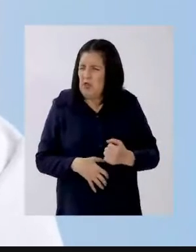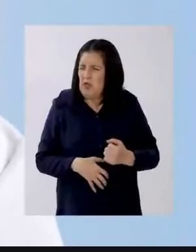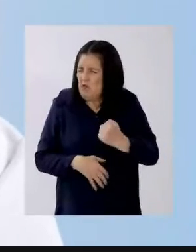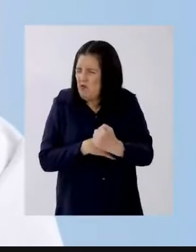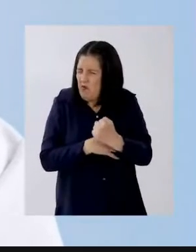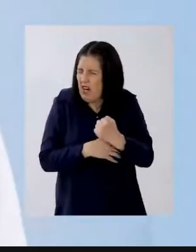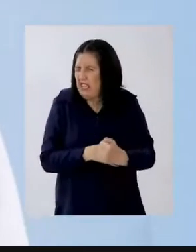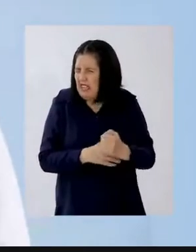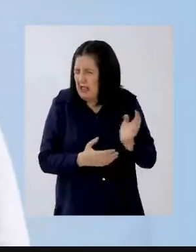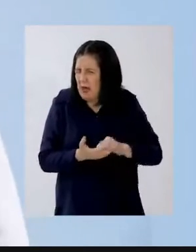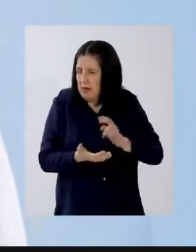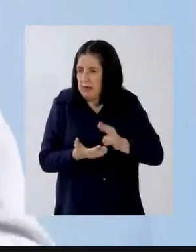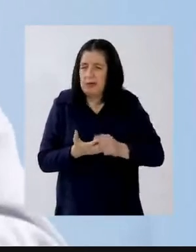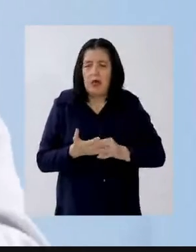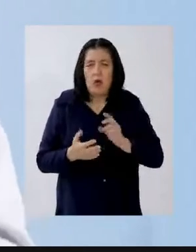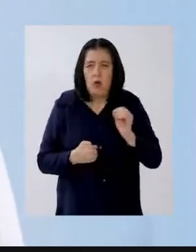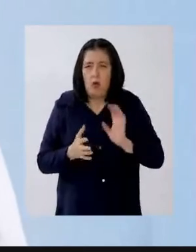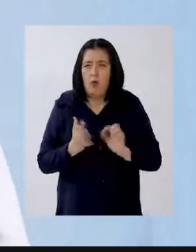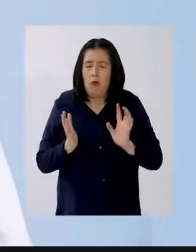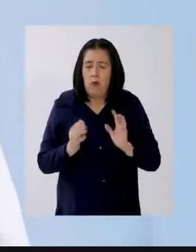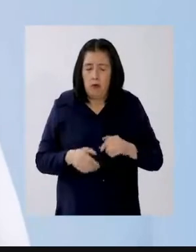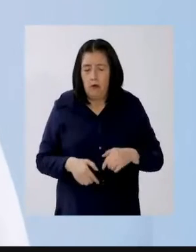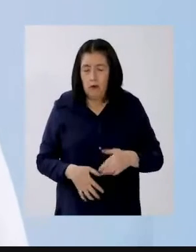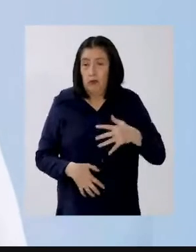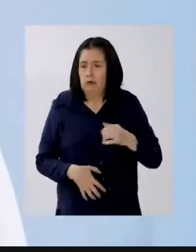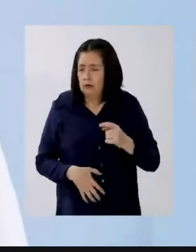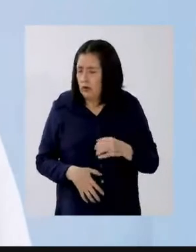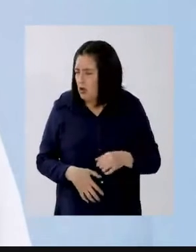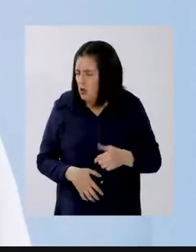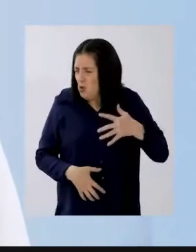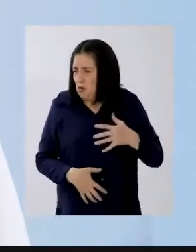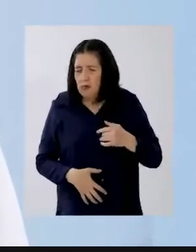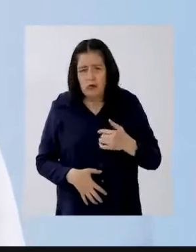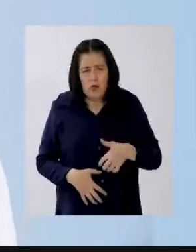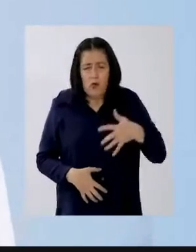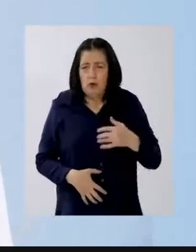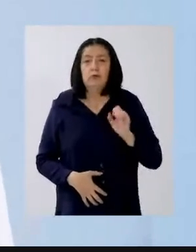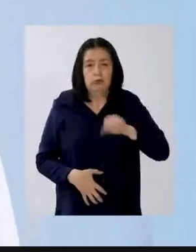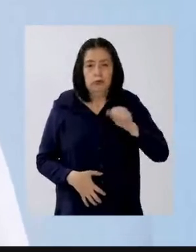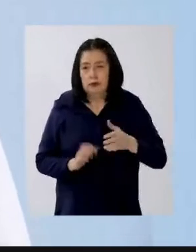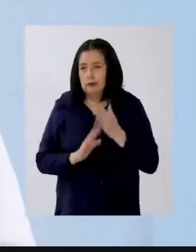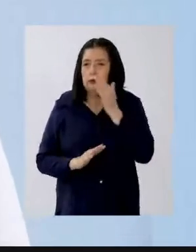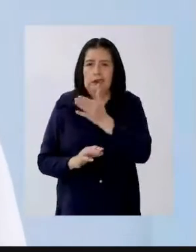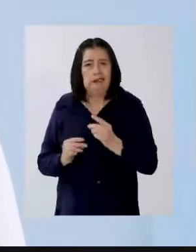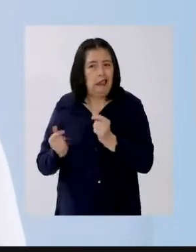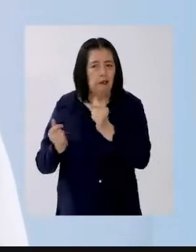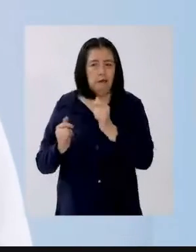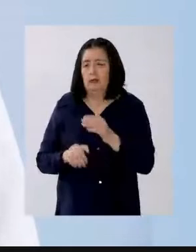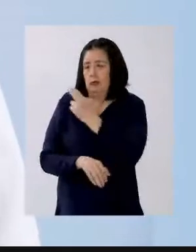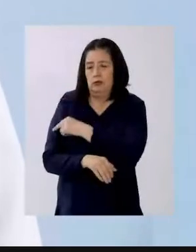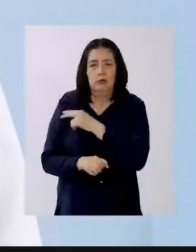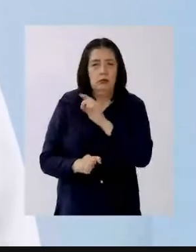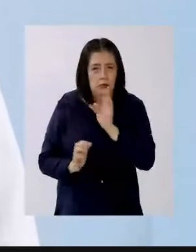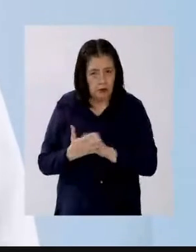y más seguido, o se presenta de forma súbita y constante, debes acudir rápidamente a tu centro